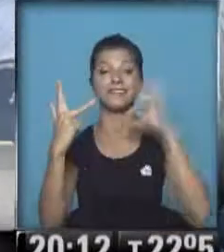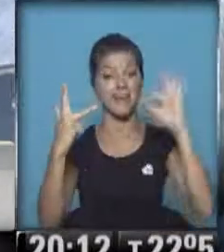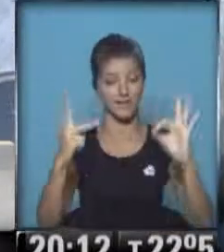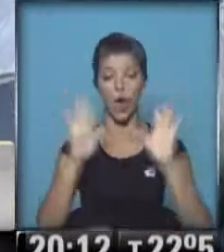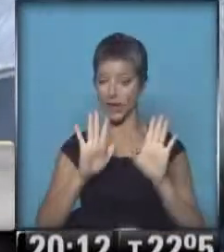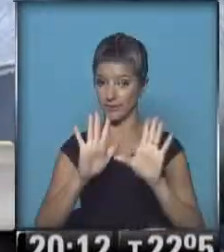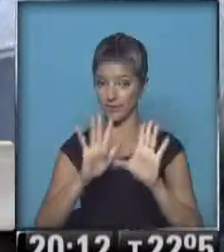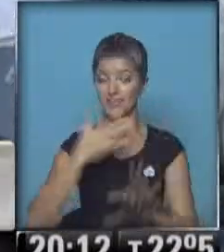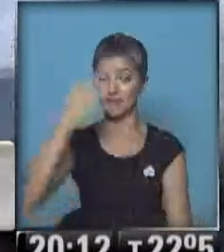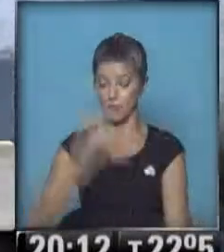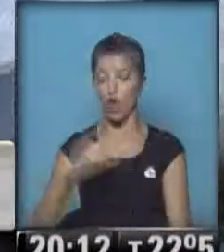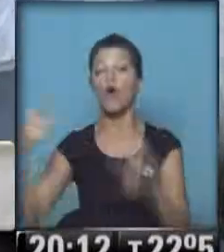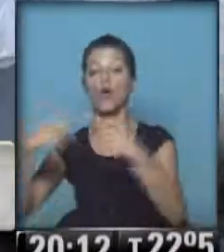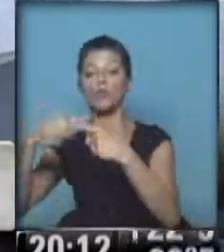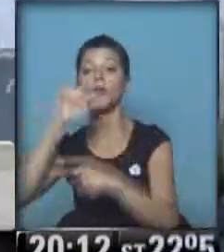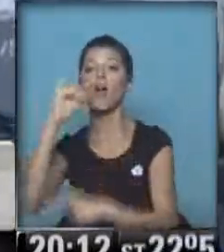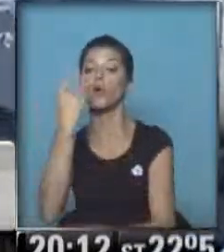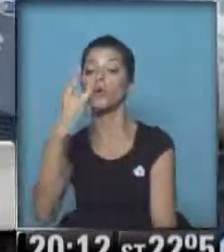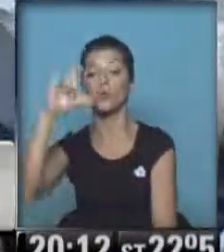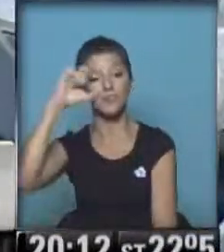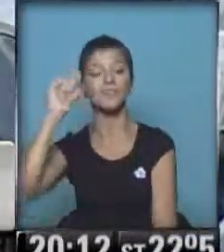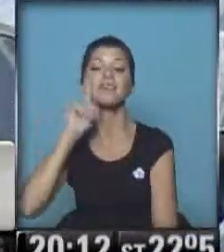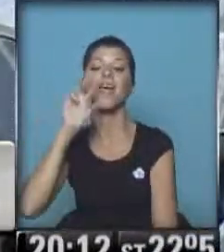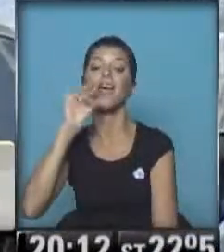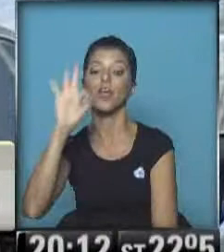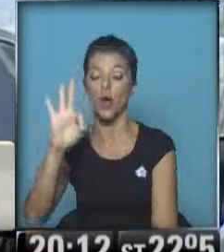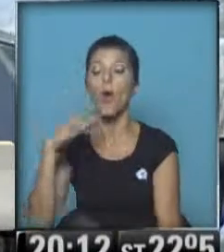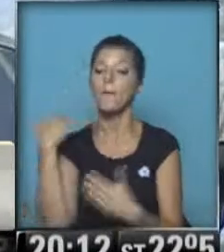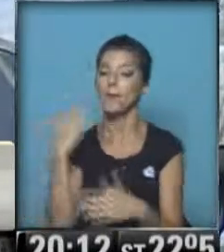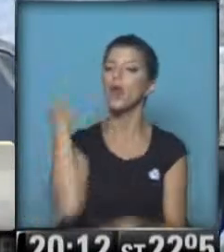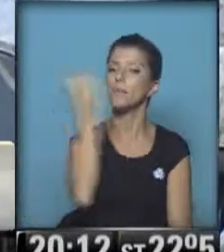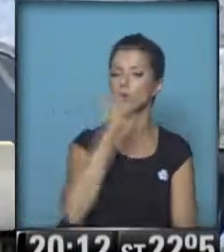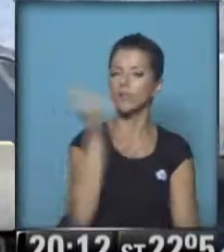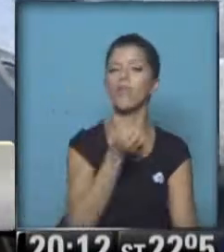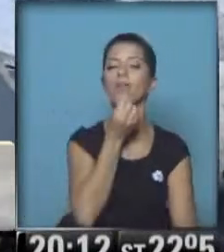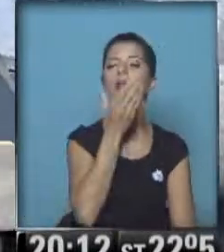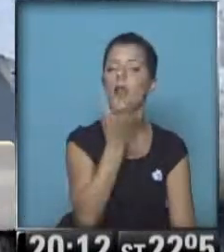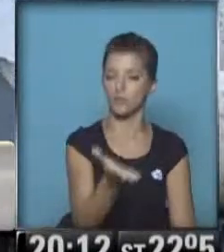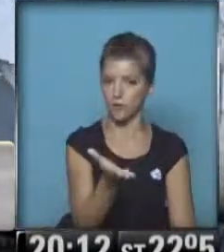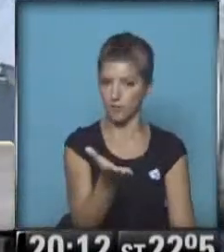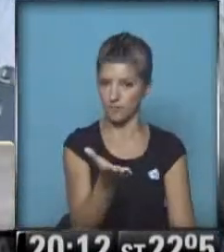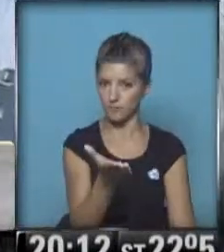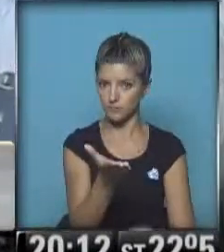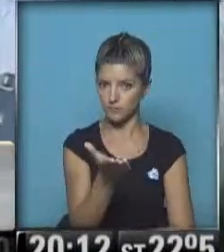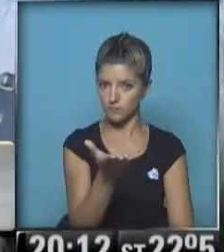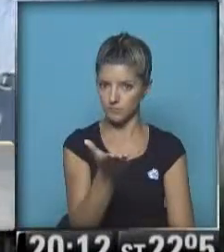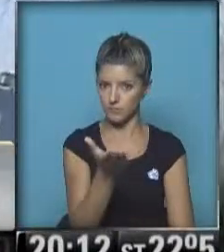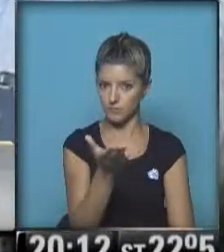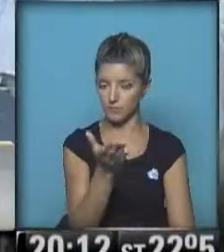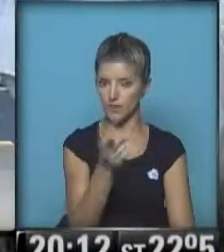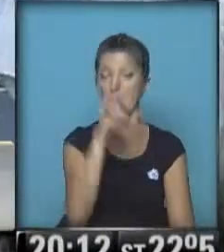rival será Cruzeiro. Pero grandes e importantes declaraciones después de todo esto por parte de